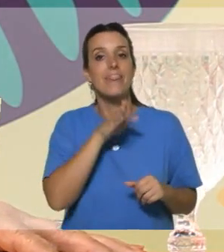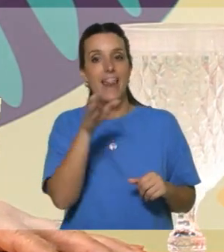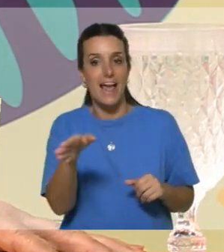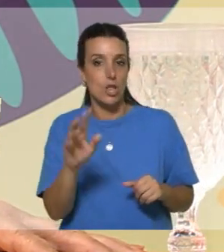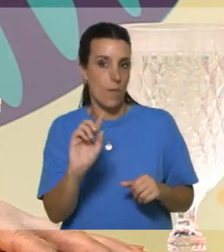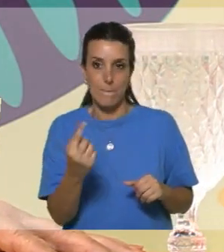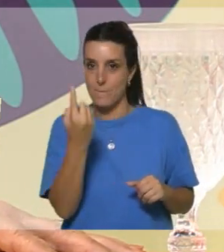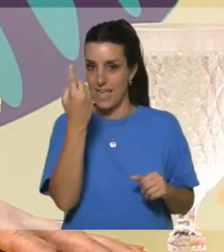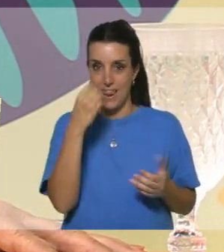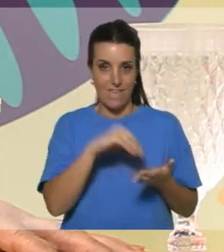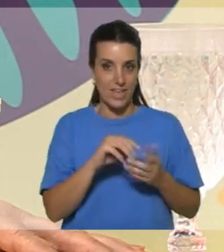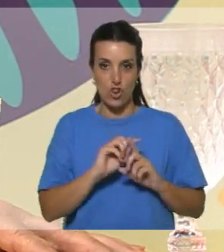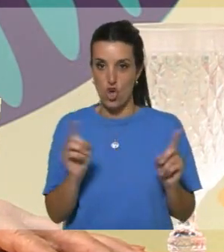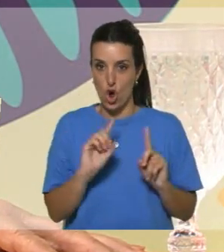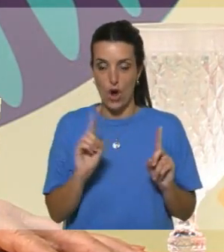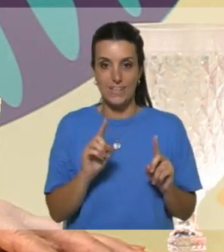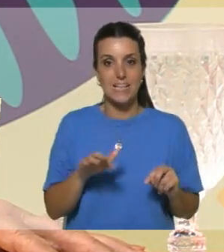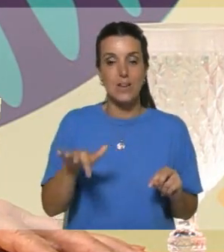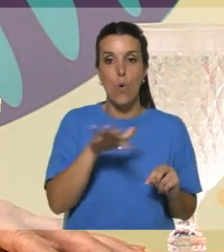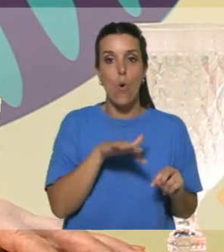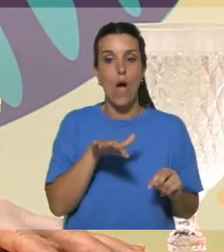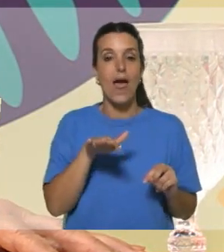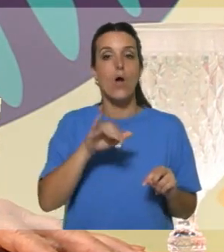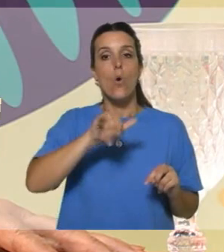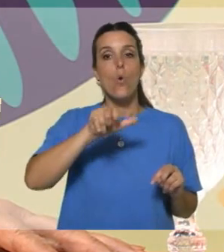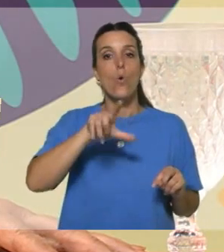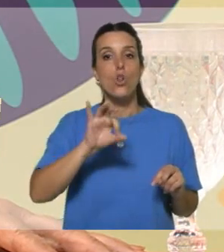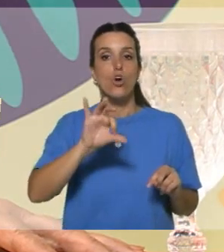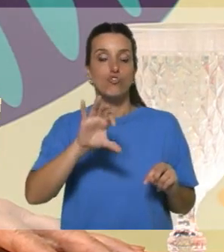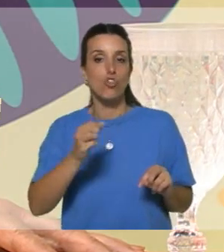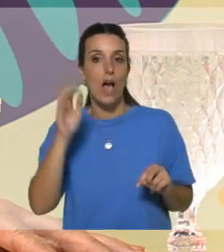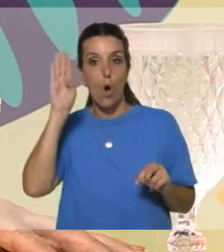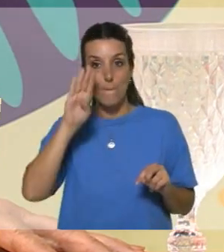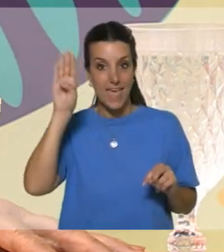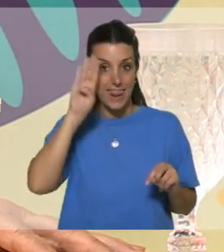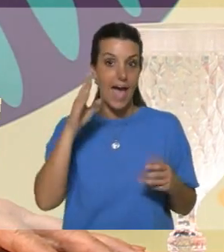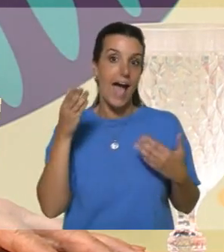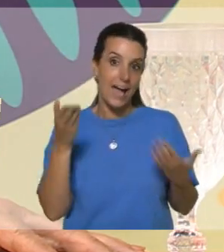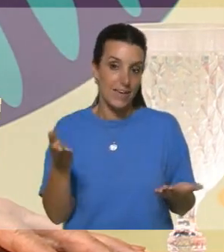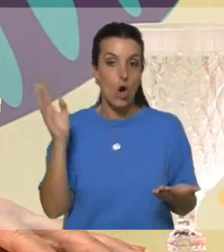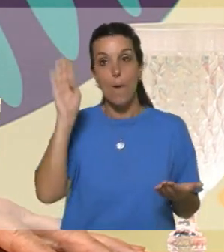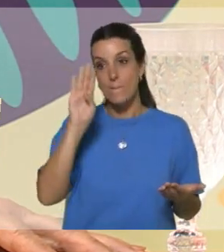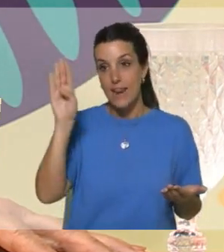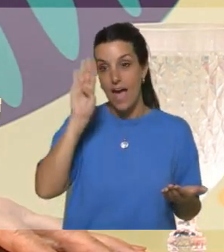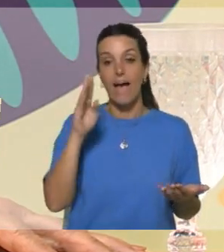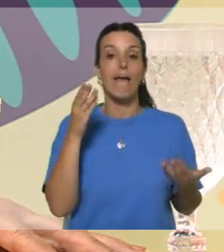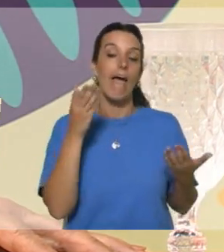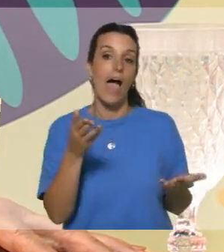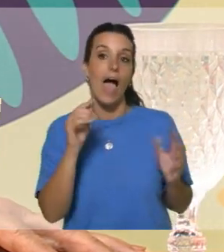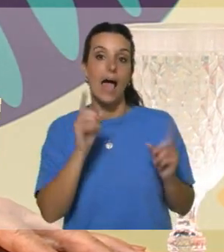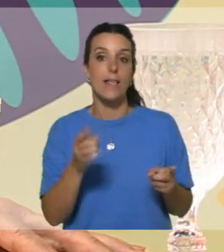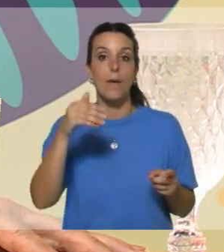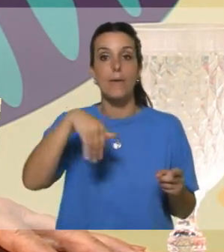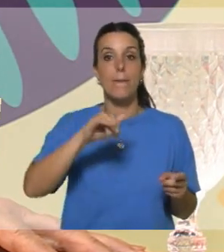es la primera vez. En el escenario Julio Sosa, homenaje a Julio Sosa, homenaje también a Miguel